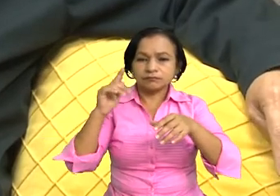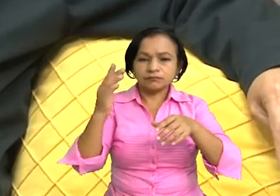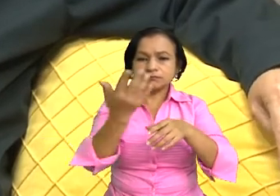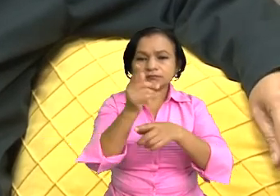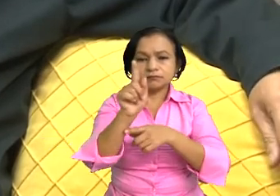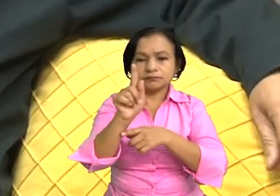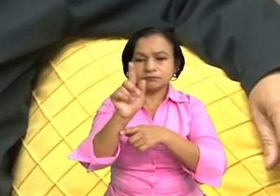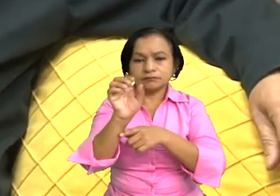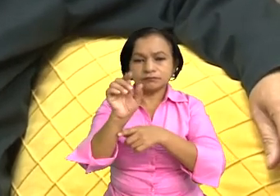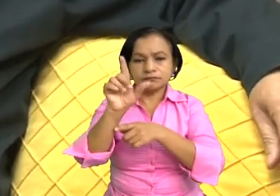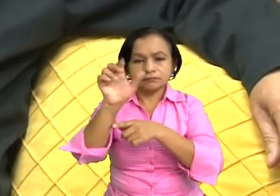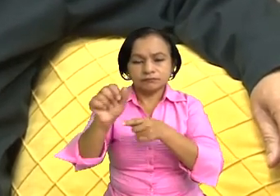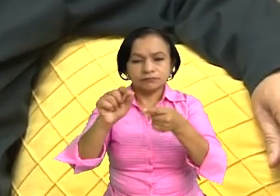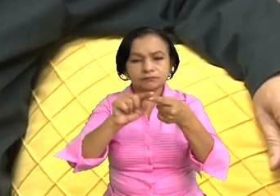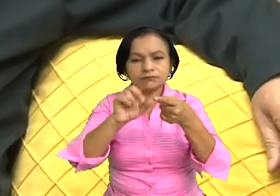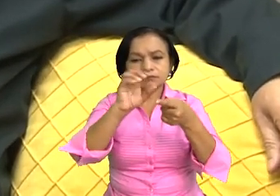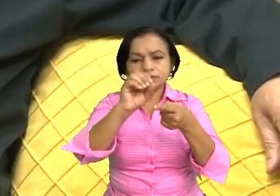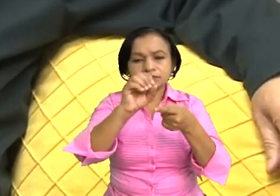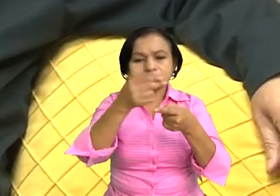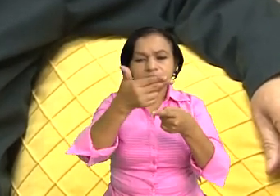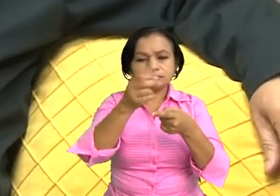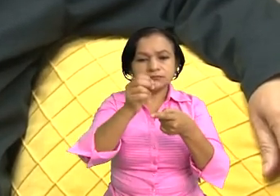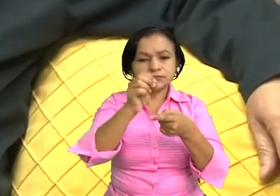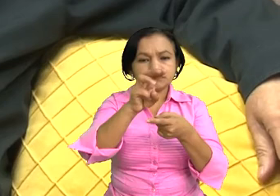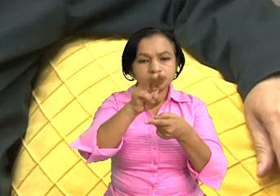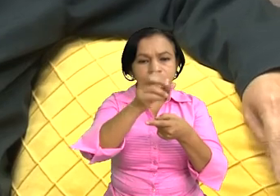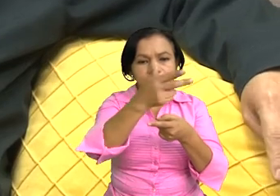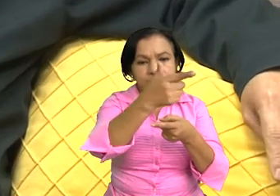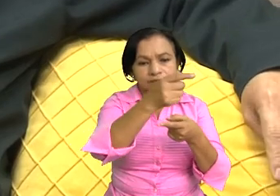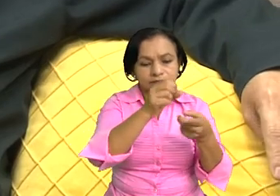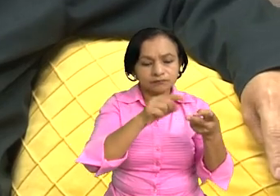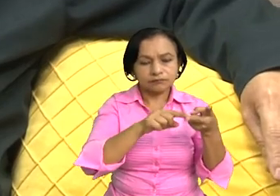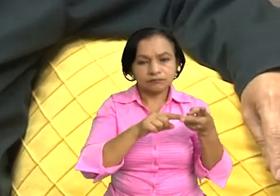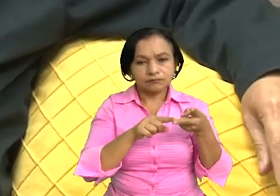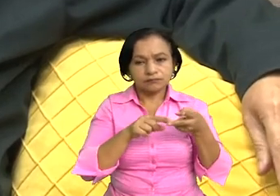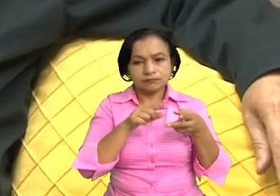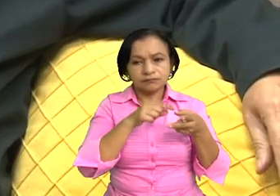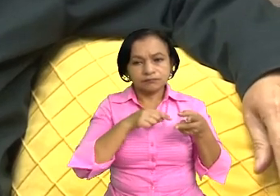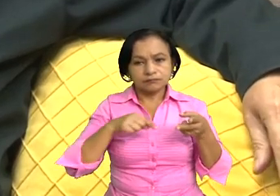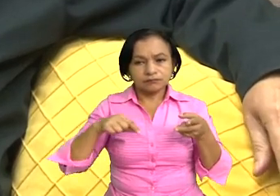Tola, agarramos Ocho Mogos, La Salina, agarramos